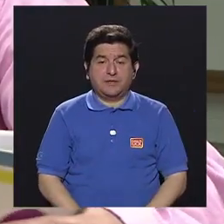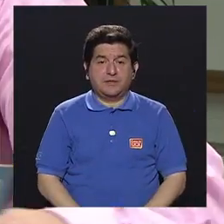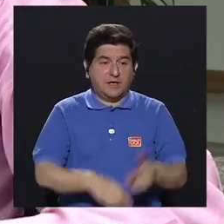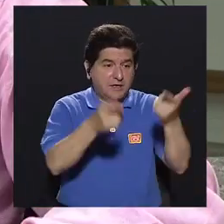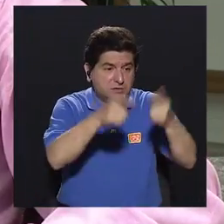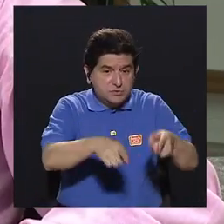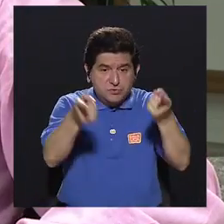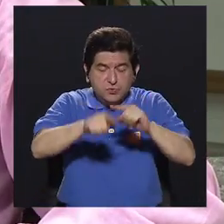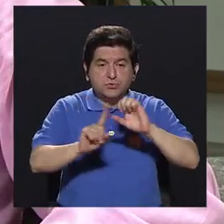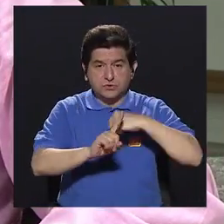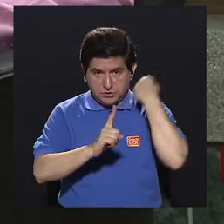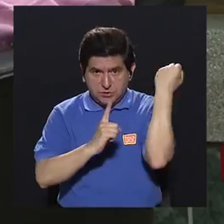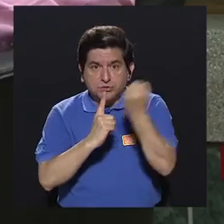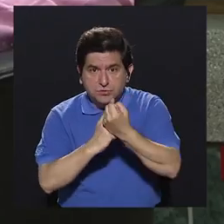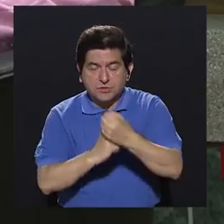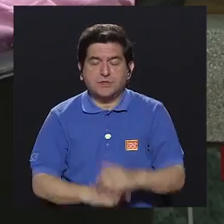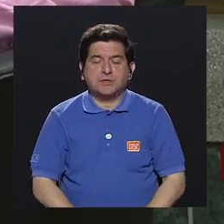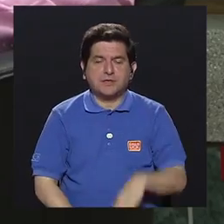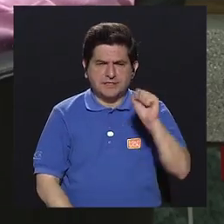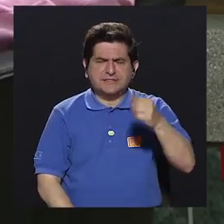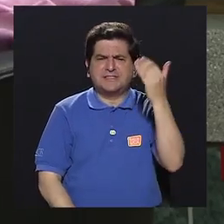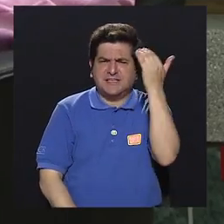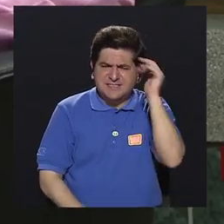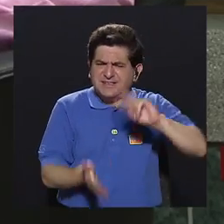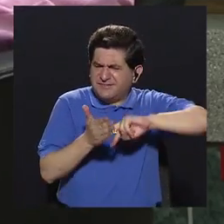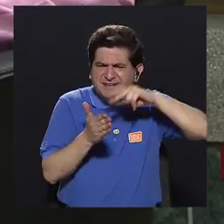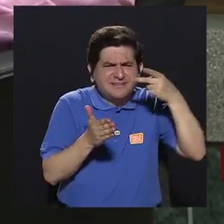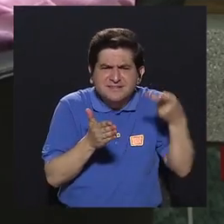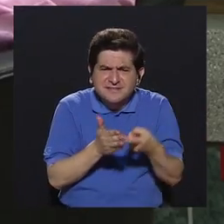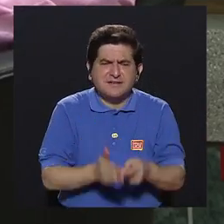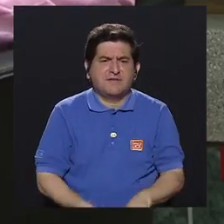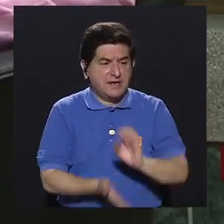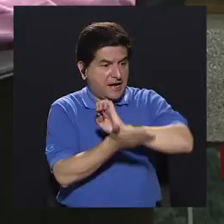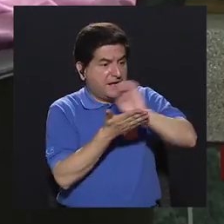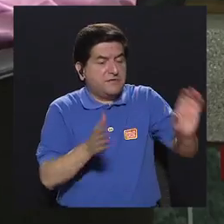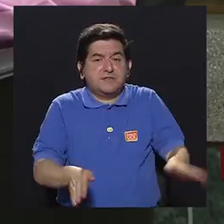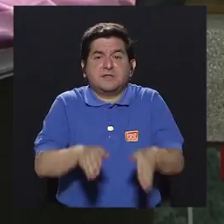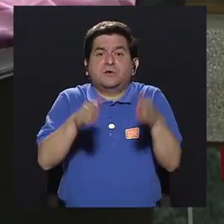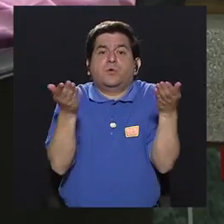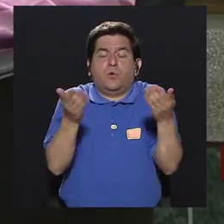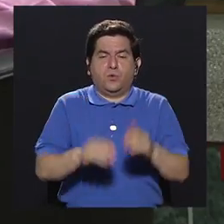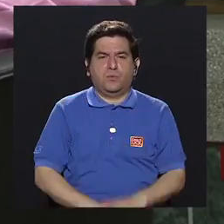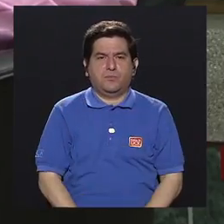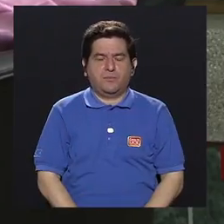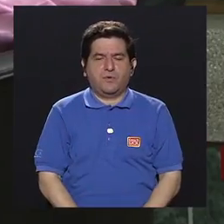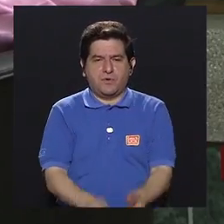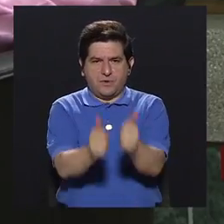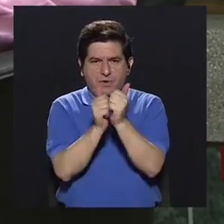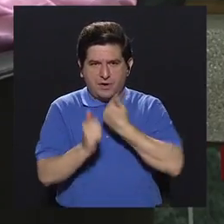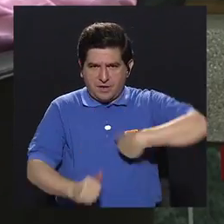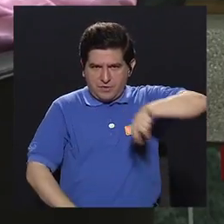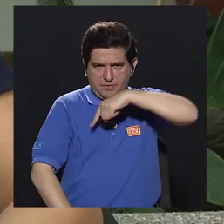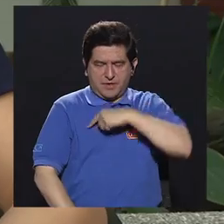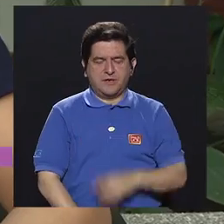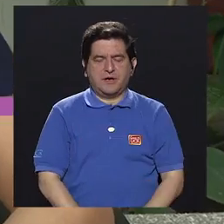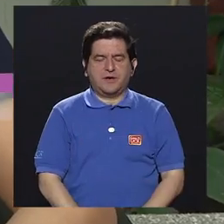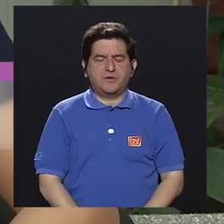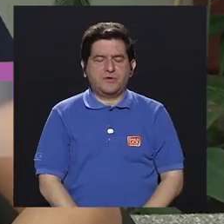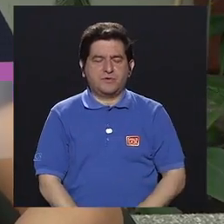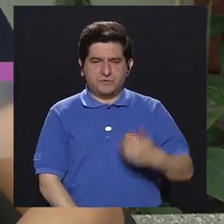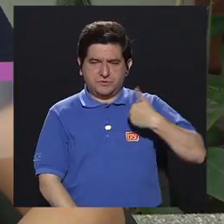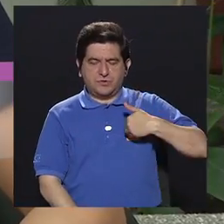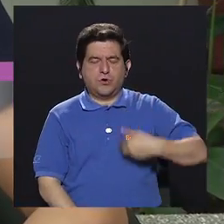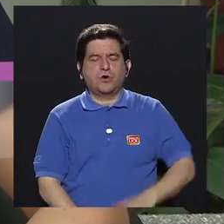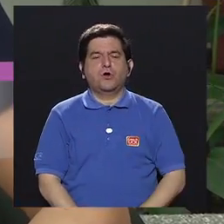incidencia, en prevalencia en nuestra sociedad. Sí, también queremos saber qué es, cómo prevenirlo. Y para eso nos acompaña el señor